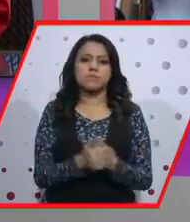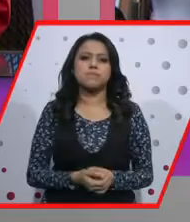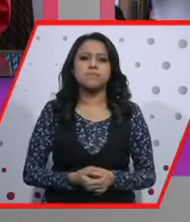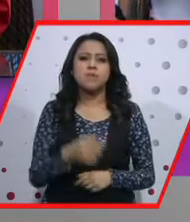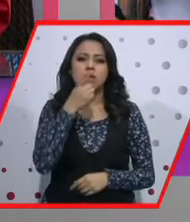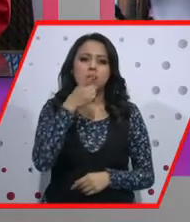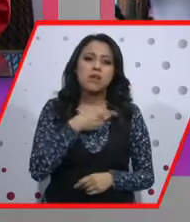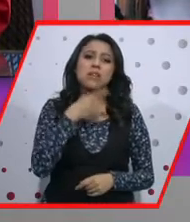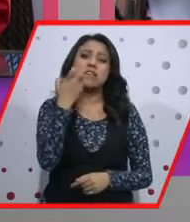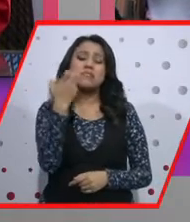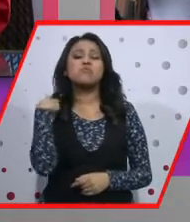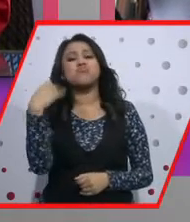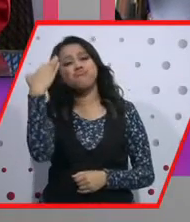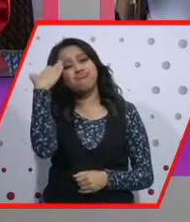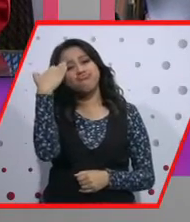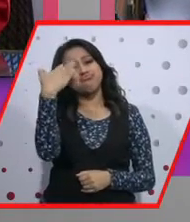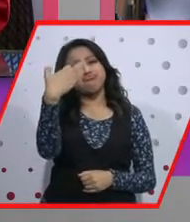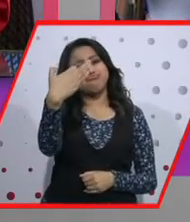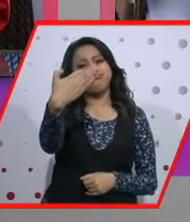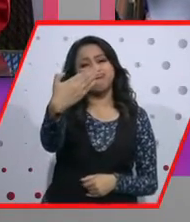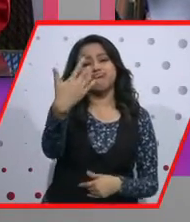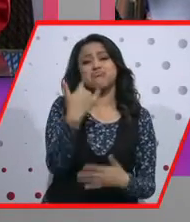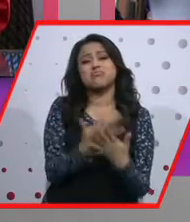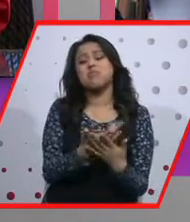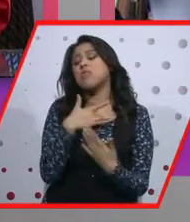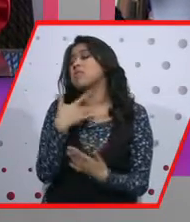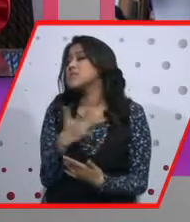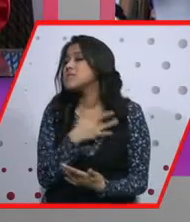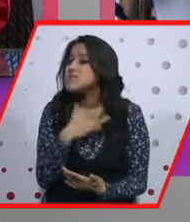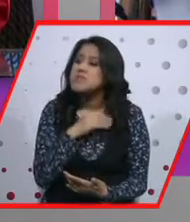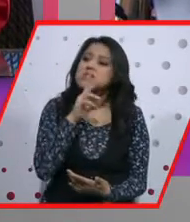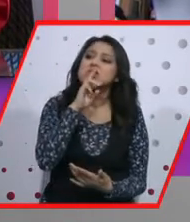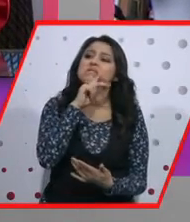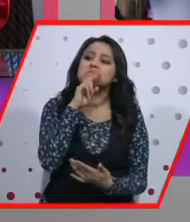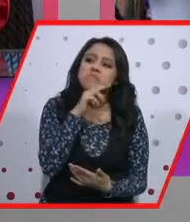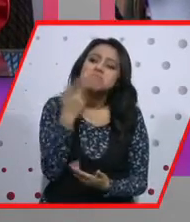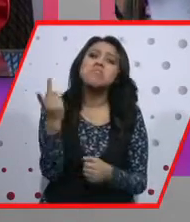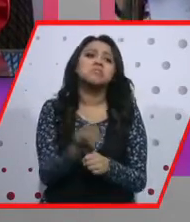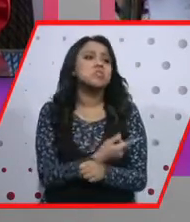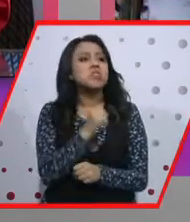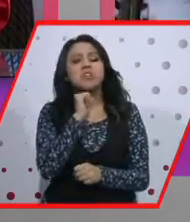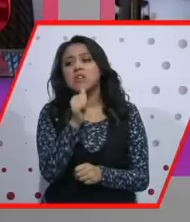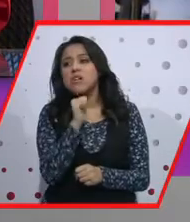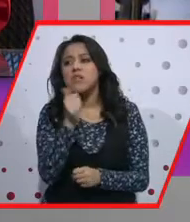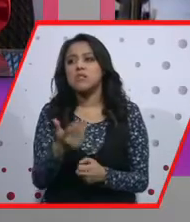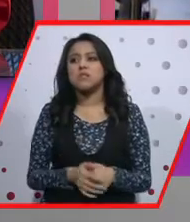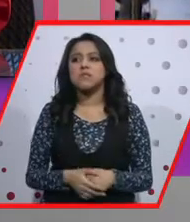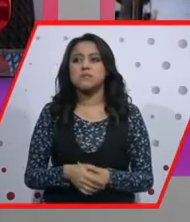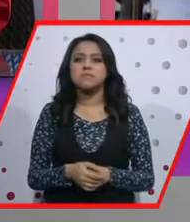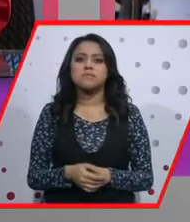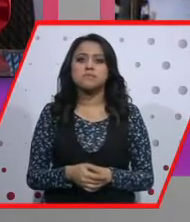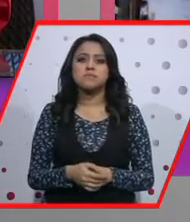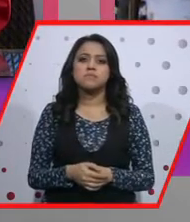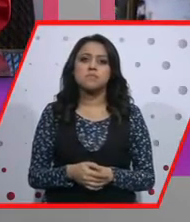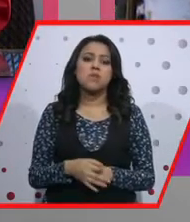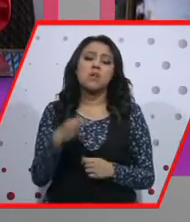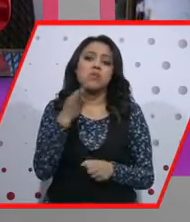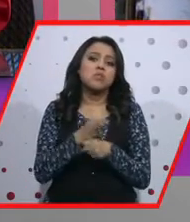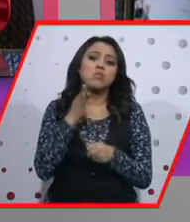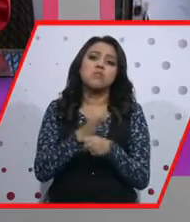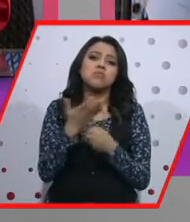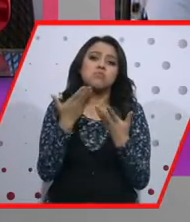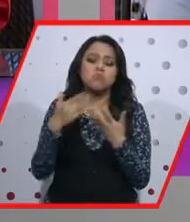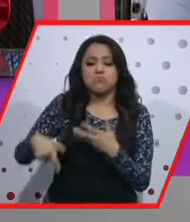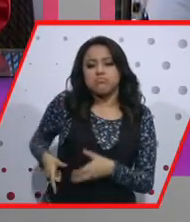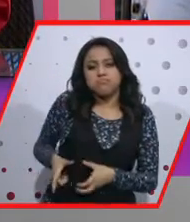pues esto tarda, ¿no? Y yo la verdad ya me siento desesperado. Mientras tarda y tú ocupas esta prótesis. Sí, la tengo salida ahorita. Tengo la